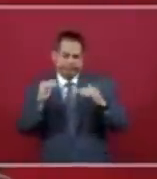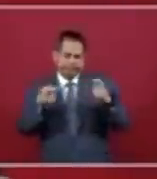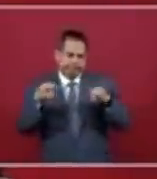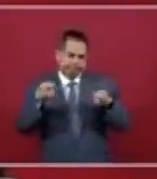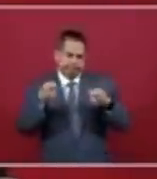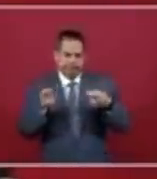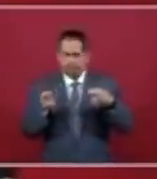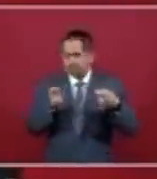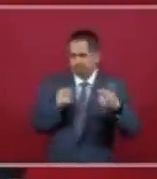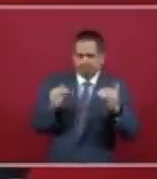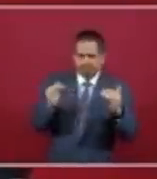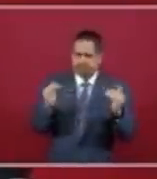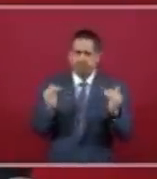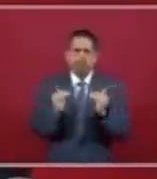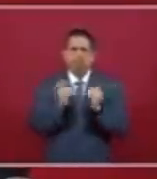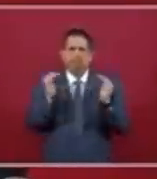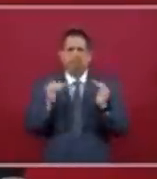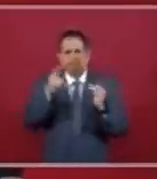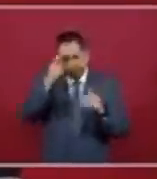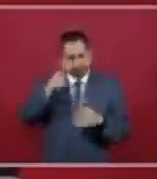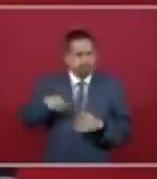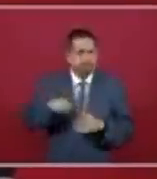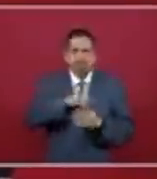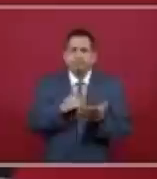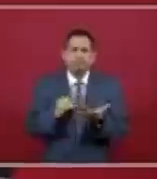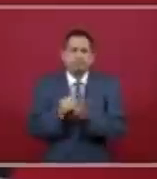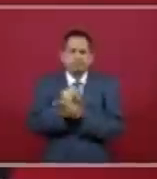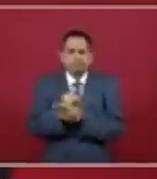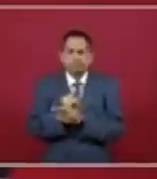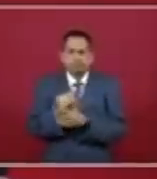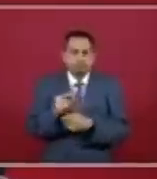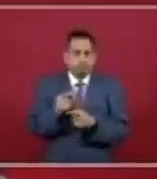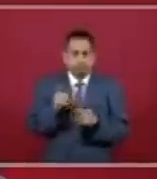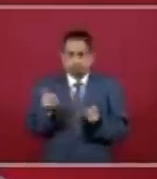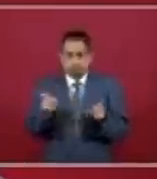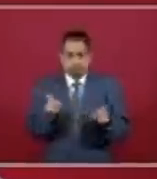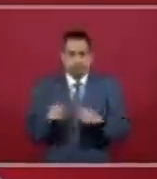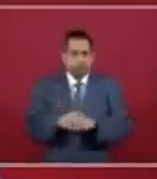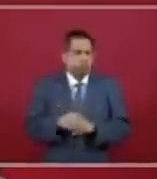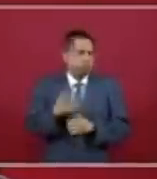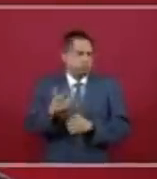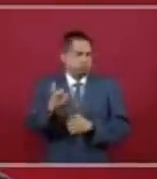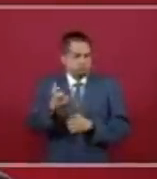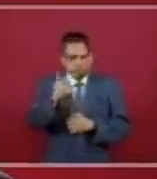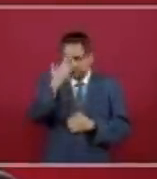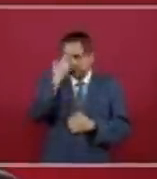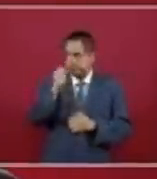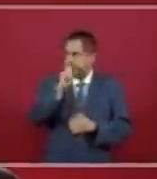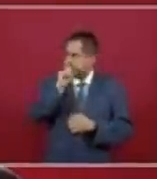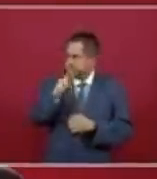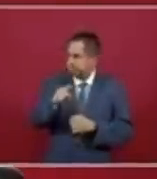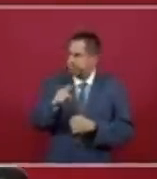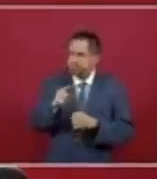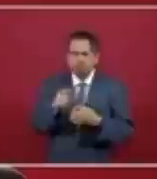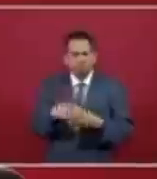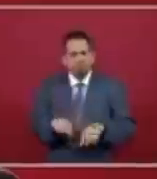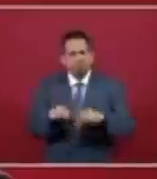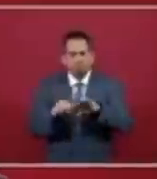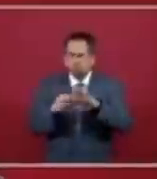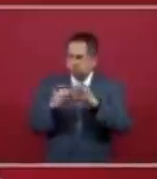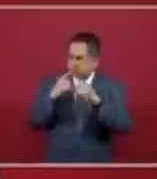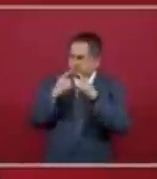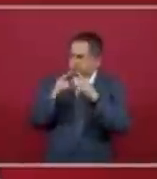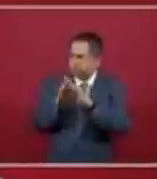tomas de decisiones de estos sistemas, razón por la cual también es un mecanismo